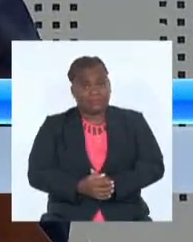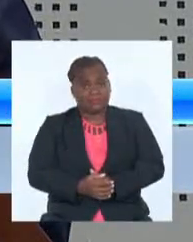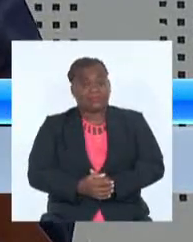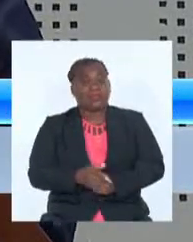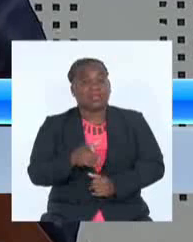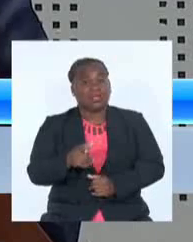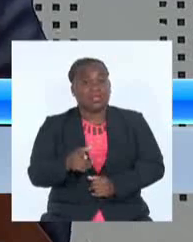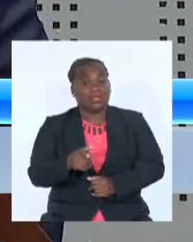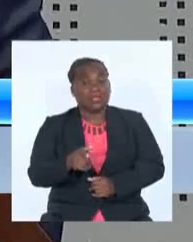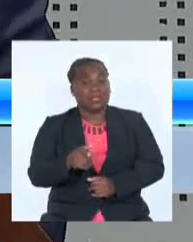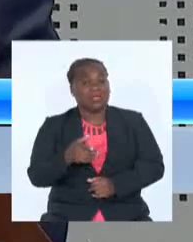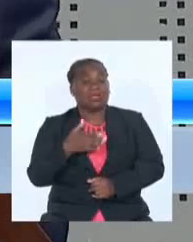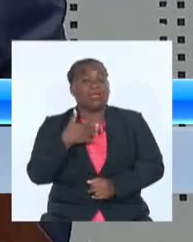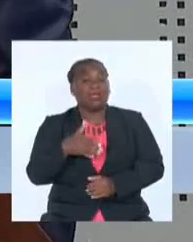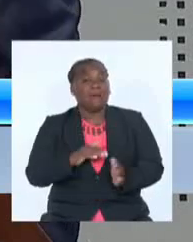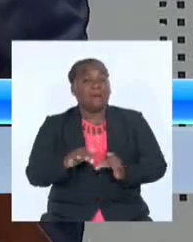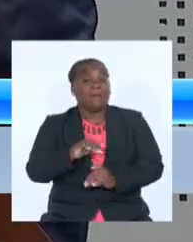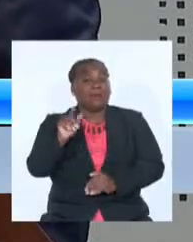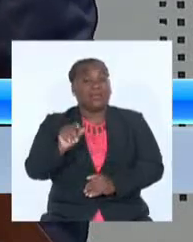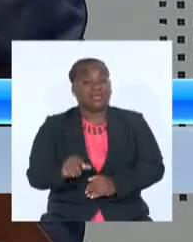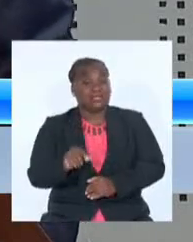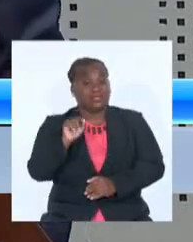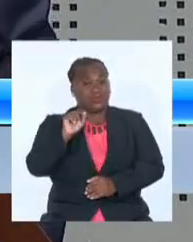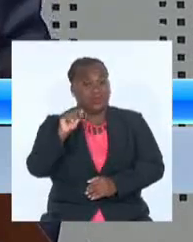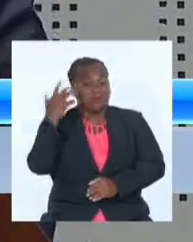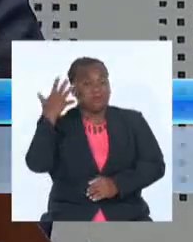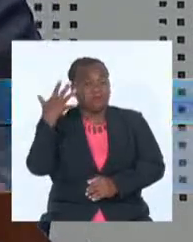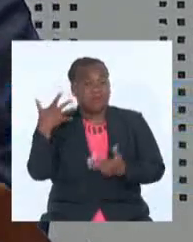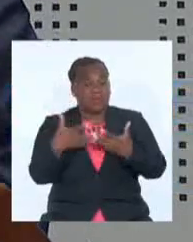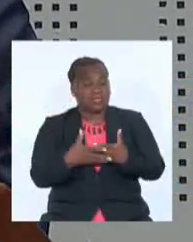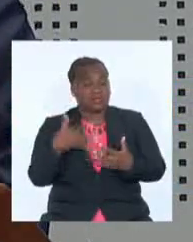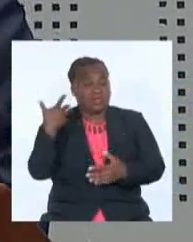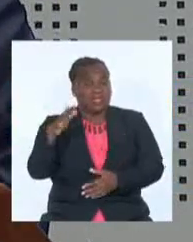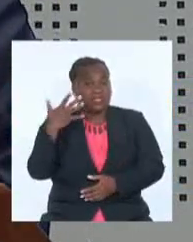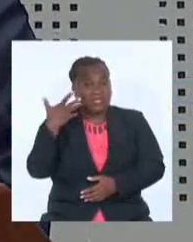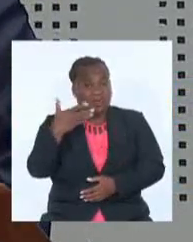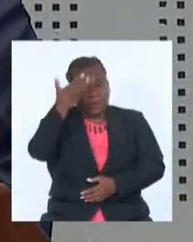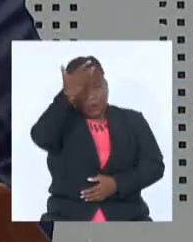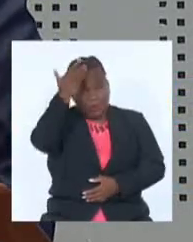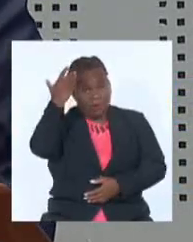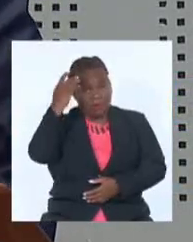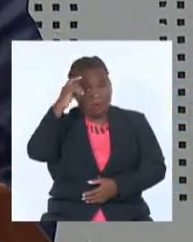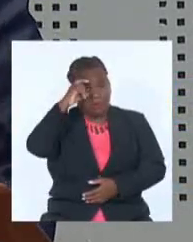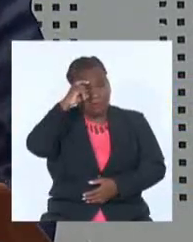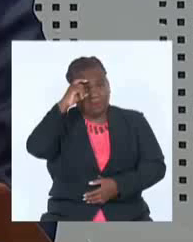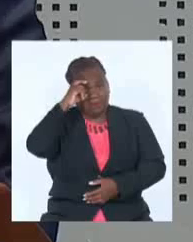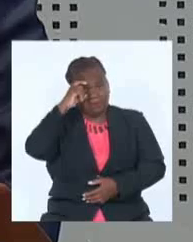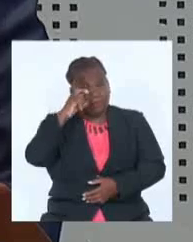señor ministro de Relaciones Exteriores, Bruno Rodríguez Padilla,